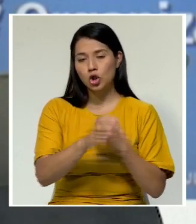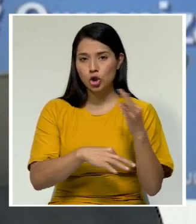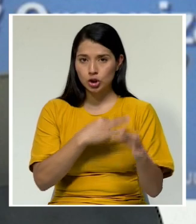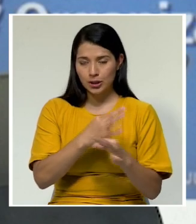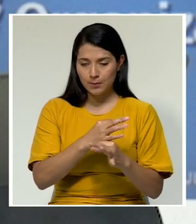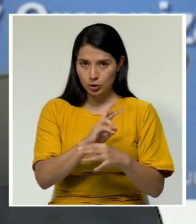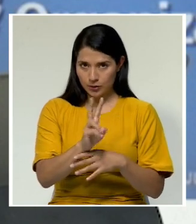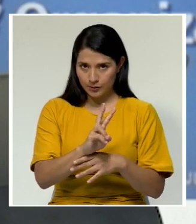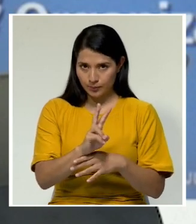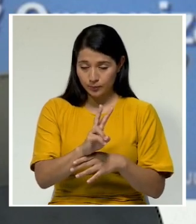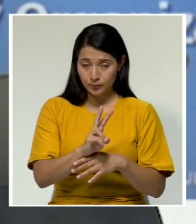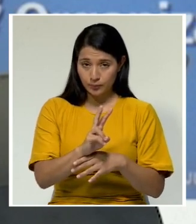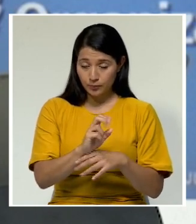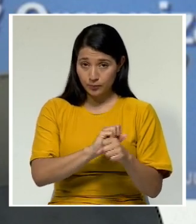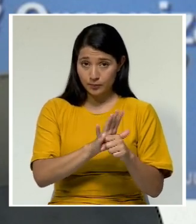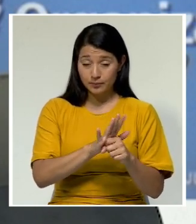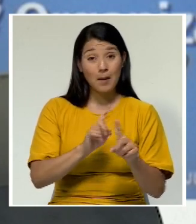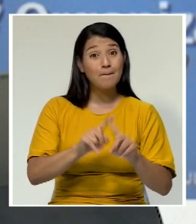Rica Televisión.